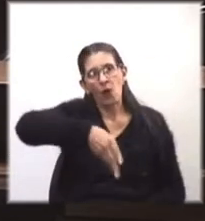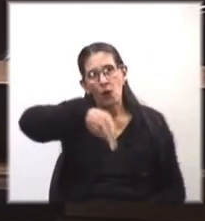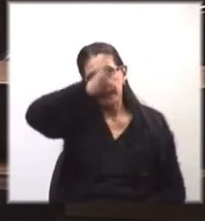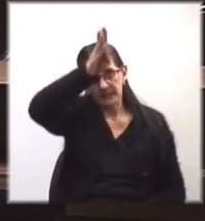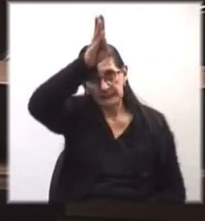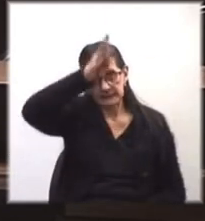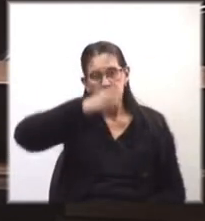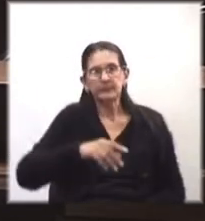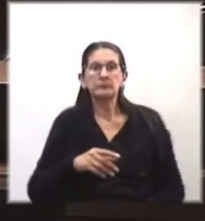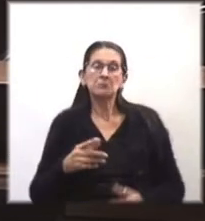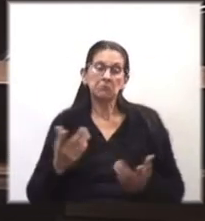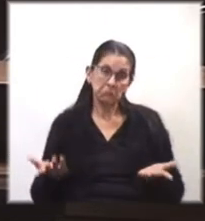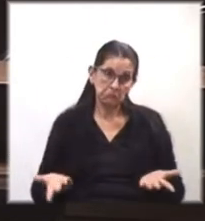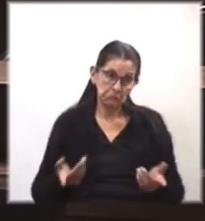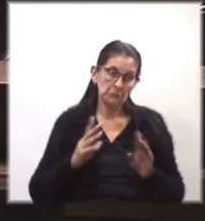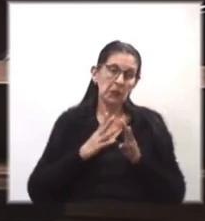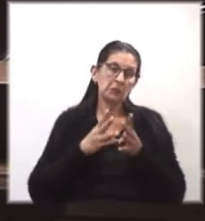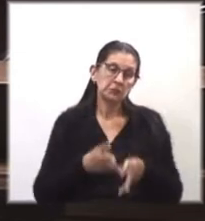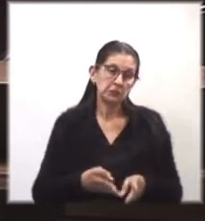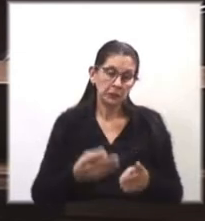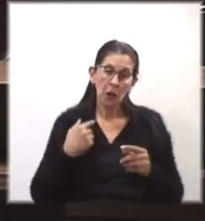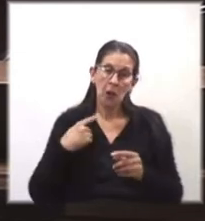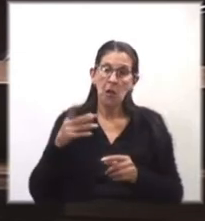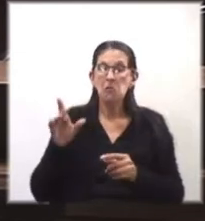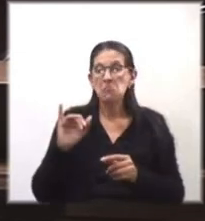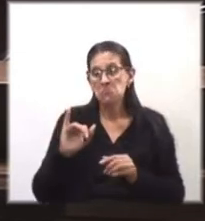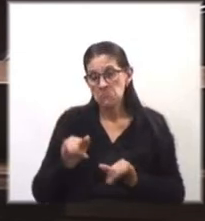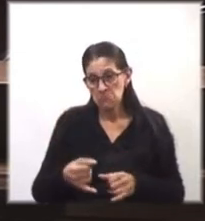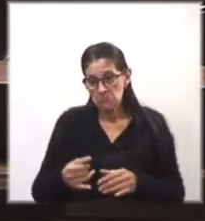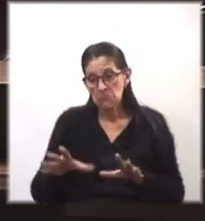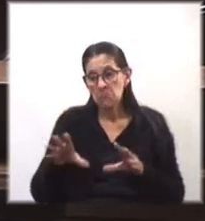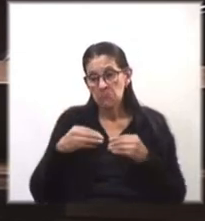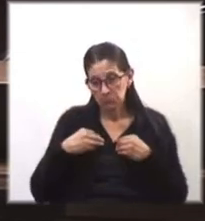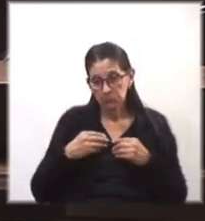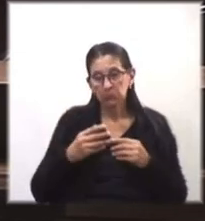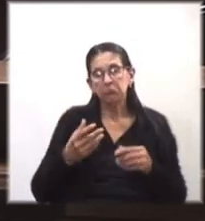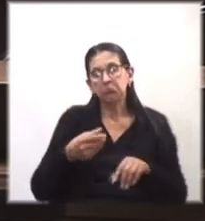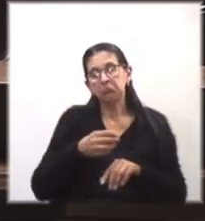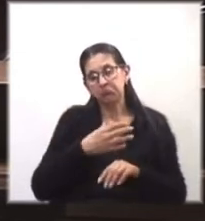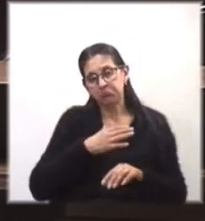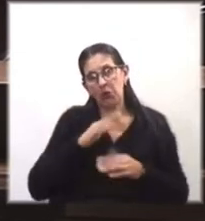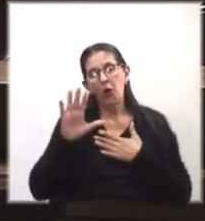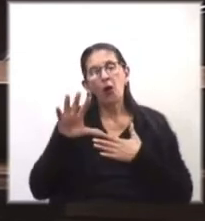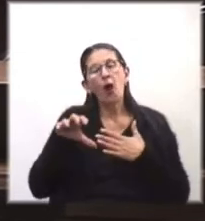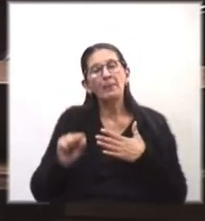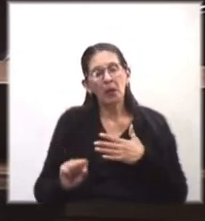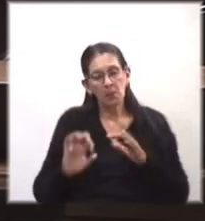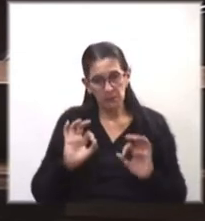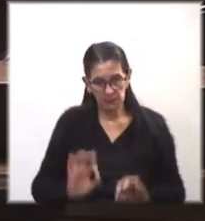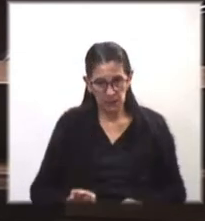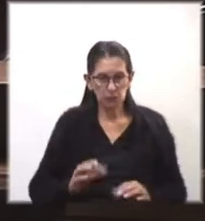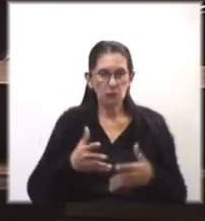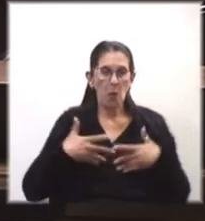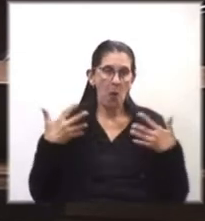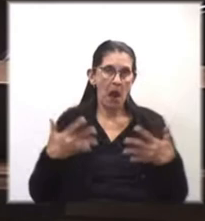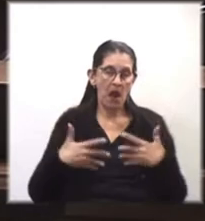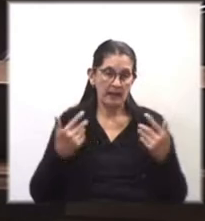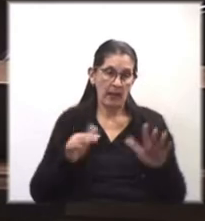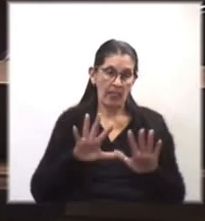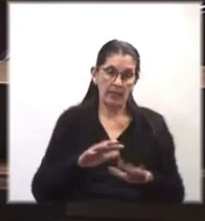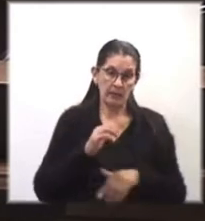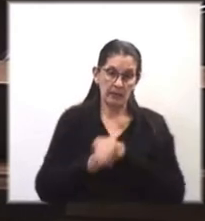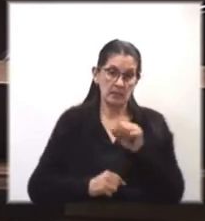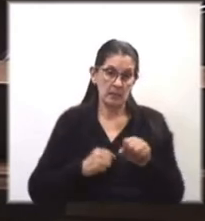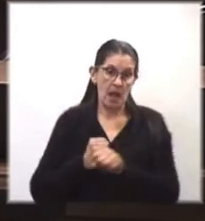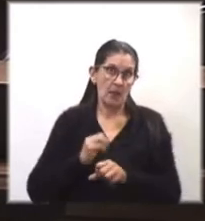pero los trabajadores lo toman con seriedad, con compromiso y con alegría, porque en realidad después de 10